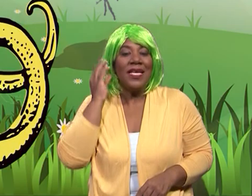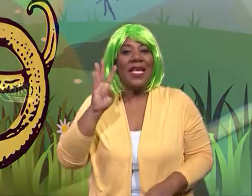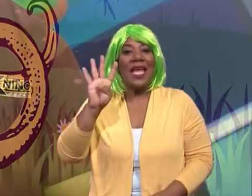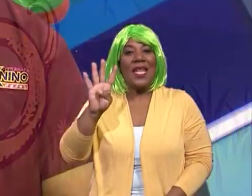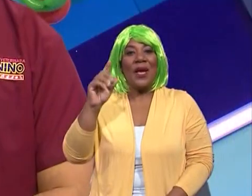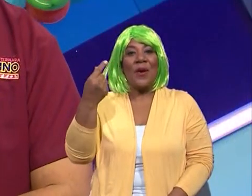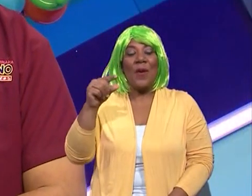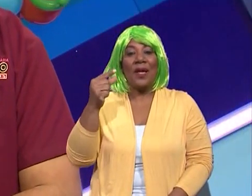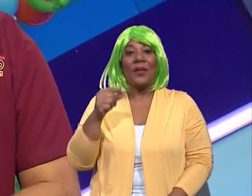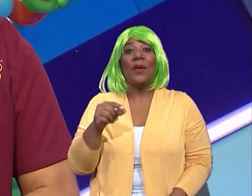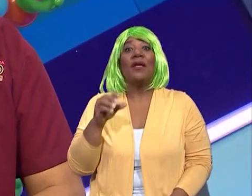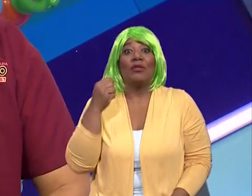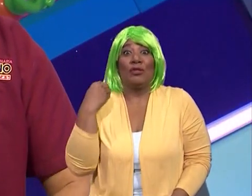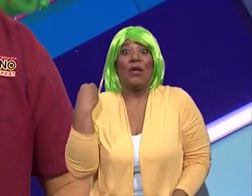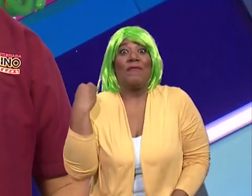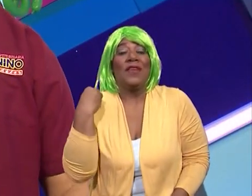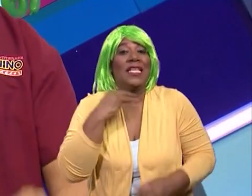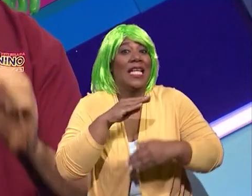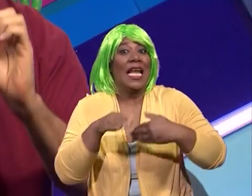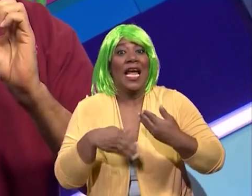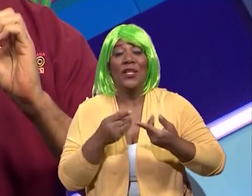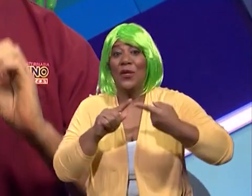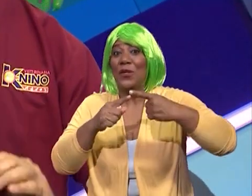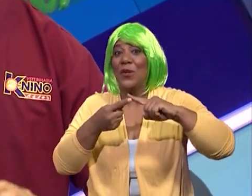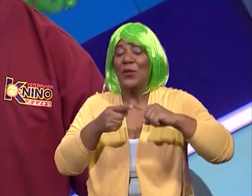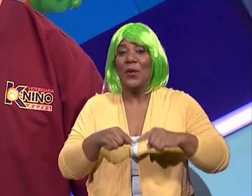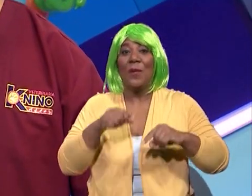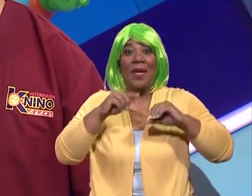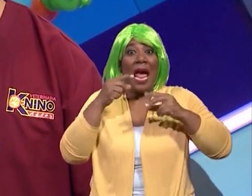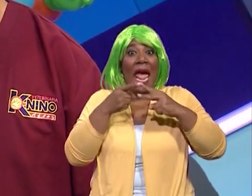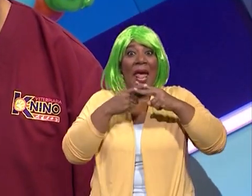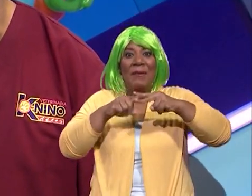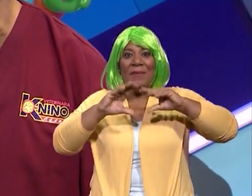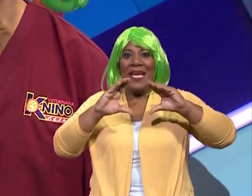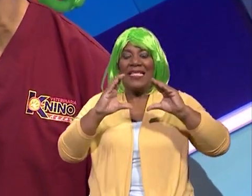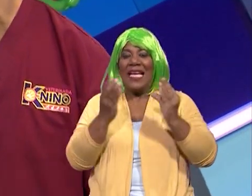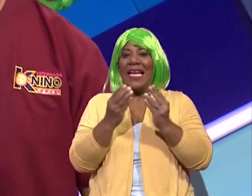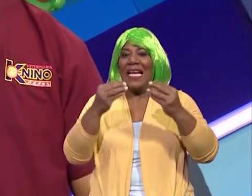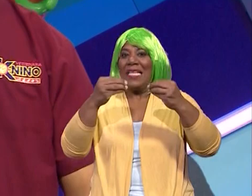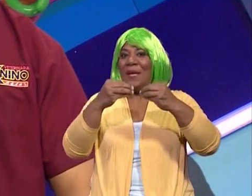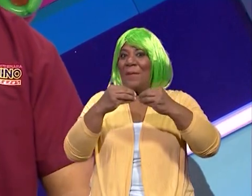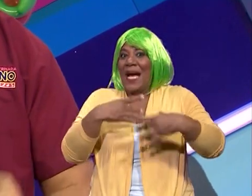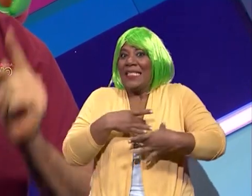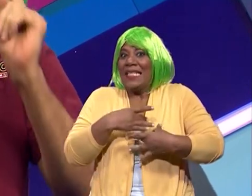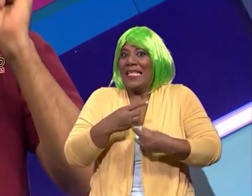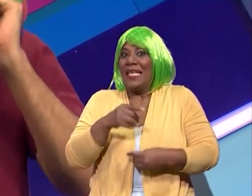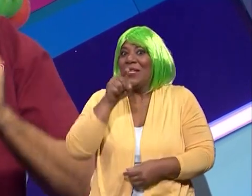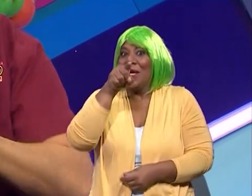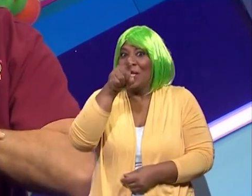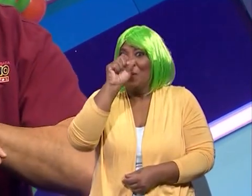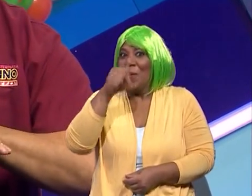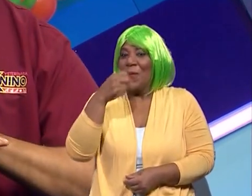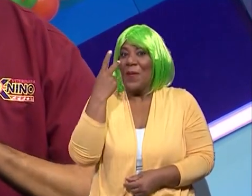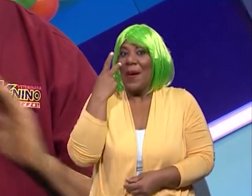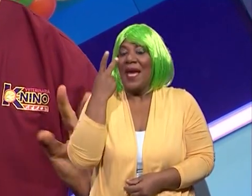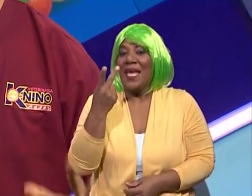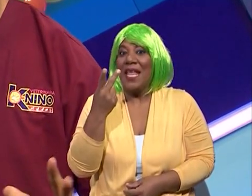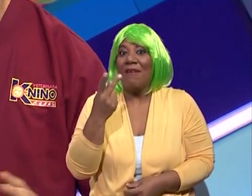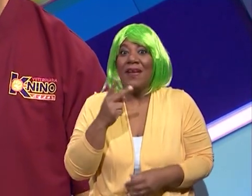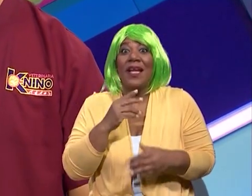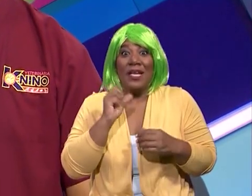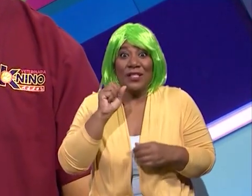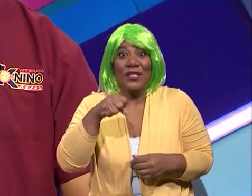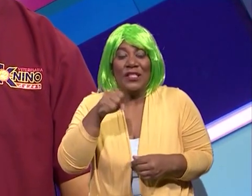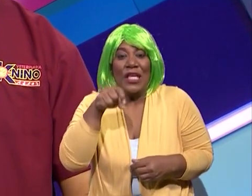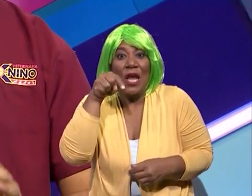a sus amigos porque va a empezar una de las clases más interesantes que ustedes van a poder ver, oír y hacer